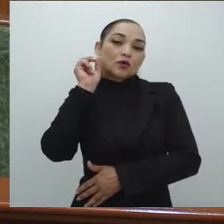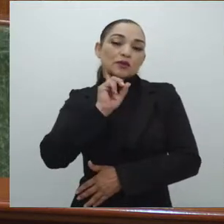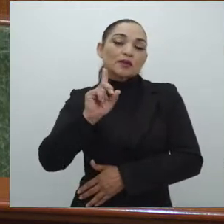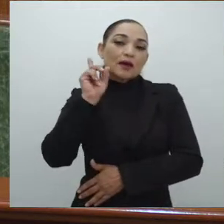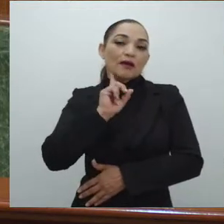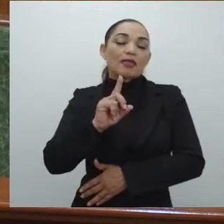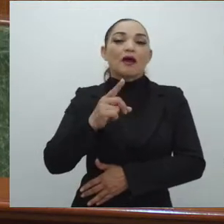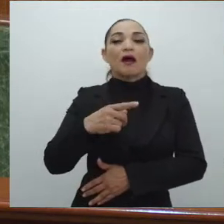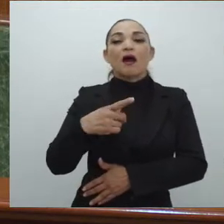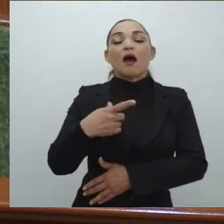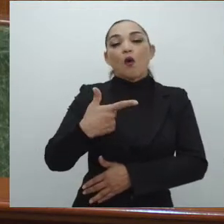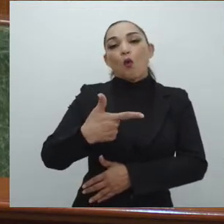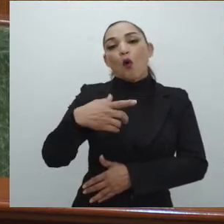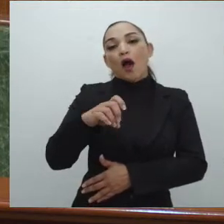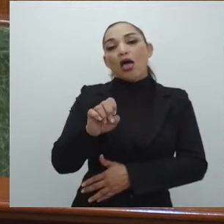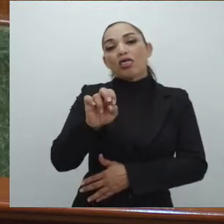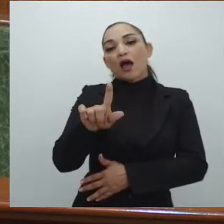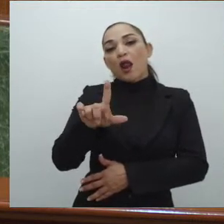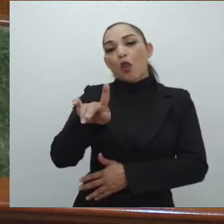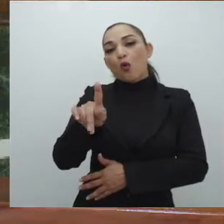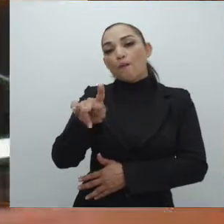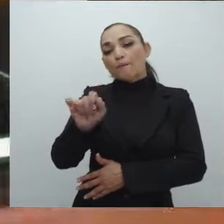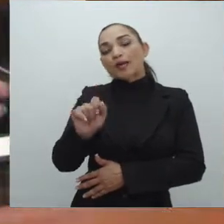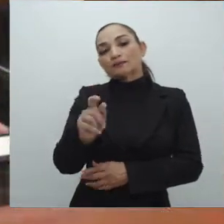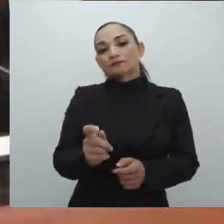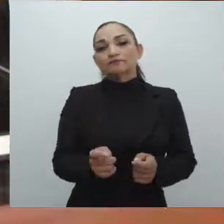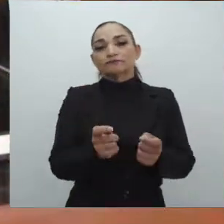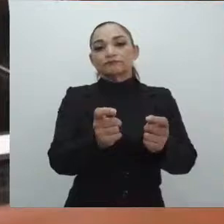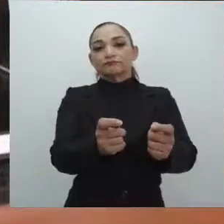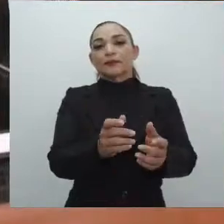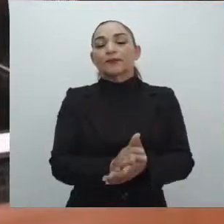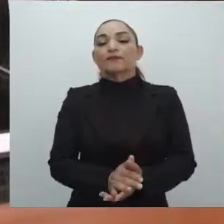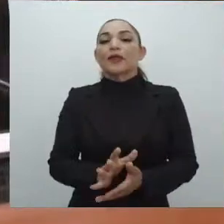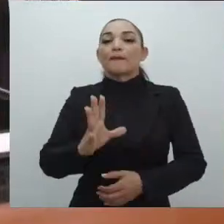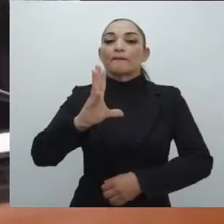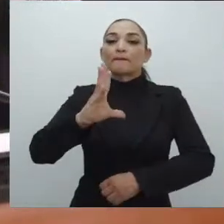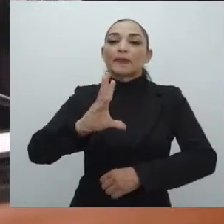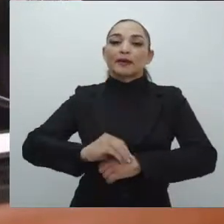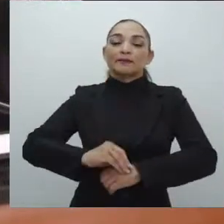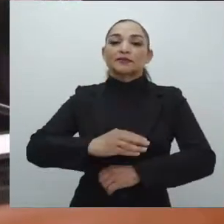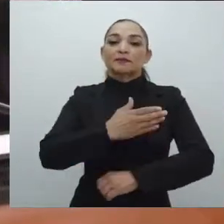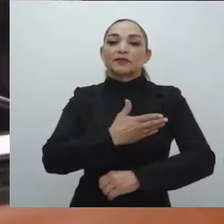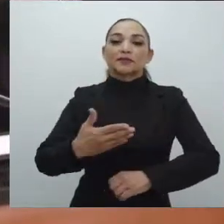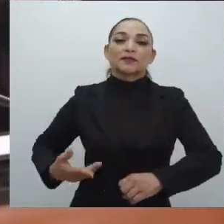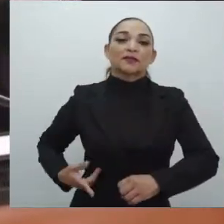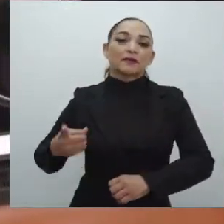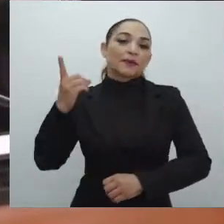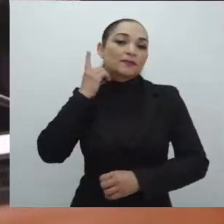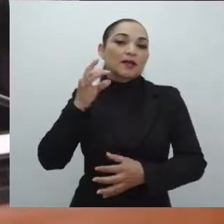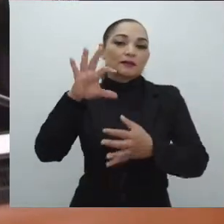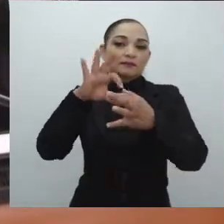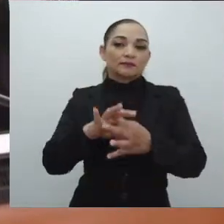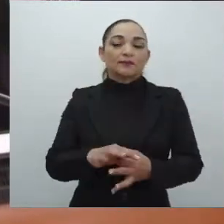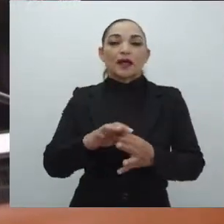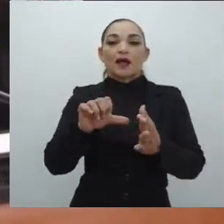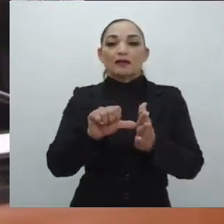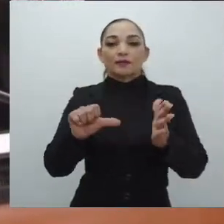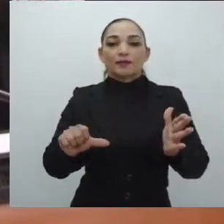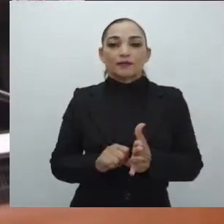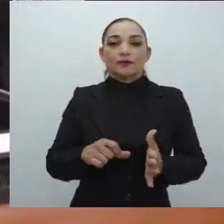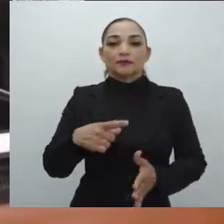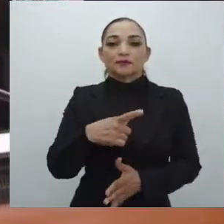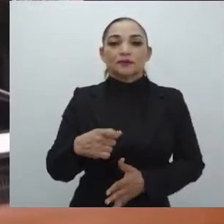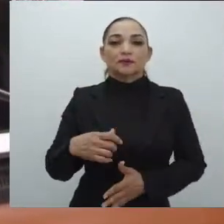Cáceres Gallego. Adelante, diputada, tiene el uso de la voz. Con su permiso, diputado presidente, con fundamento en lo que disponen los